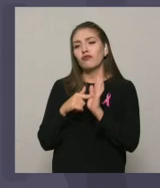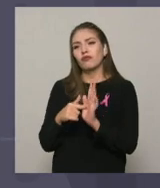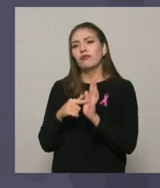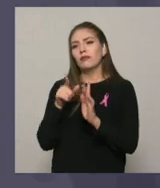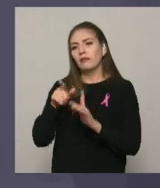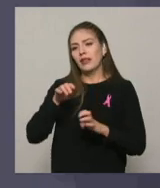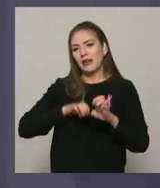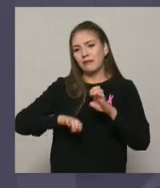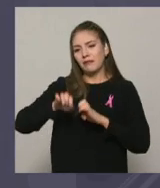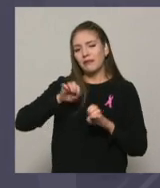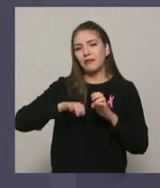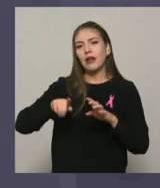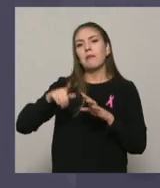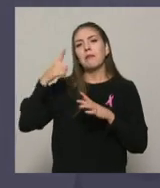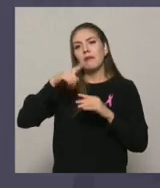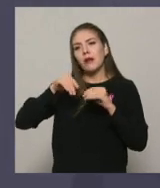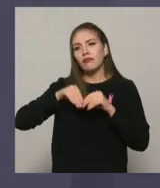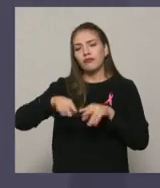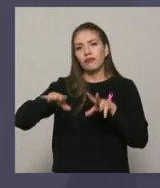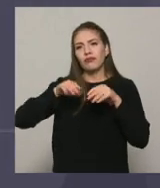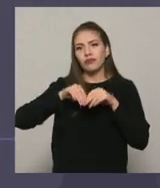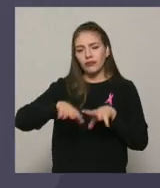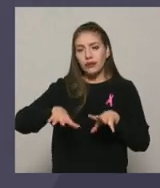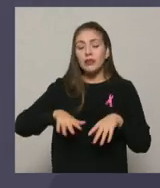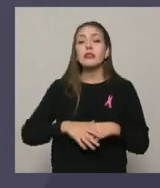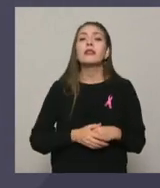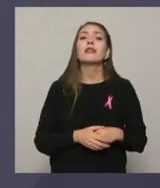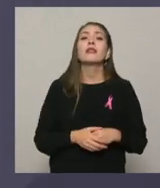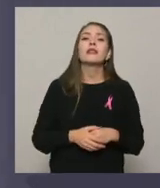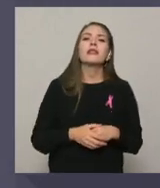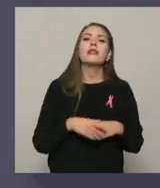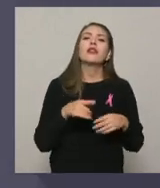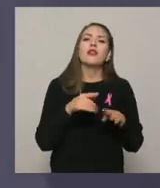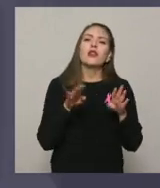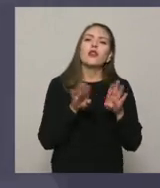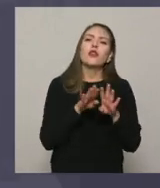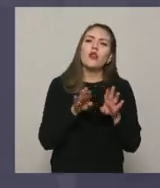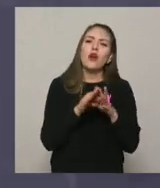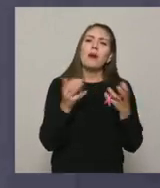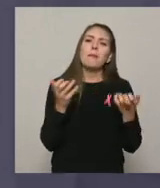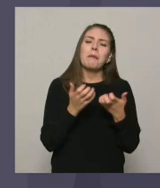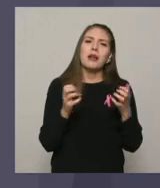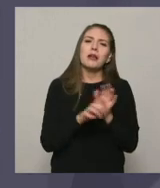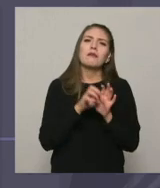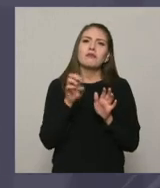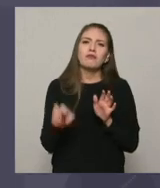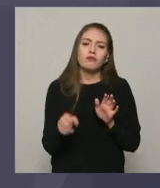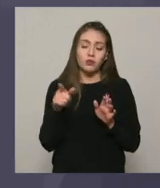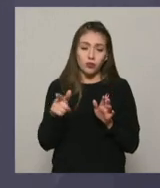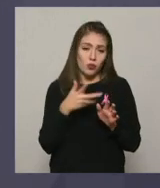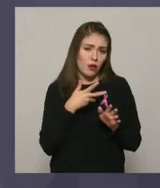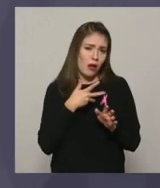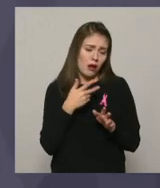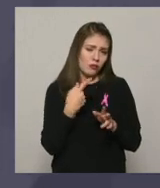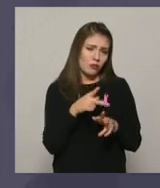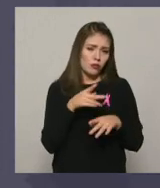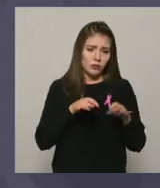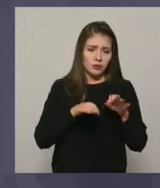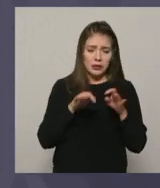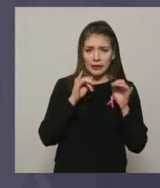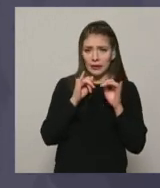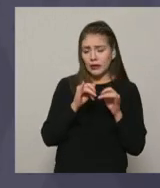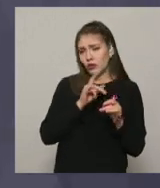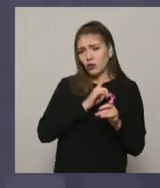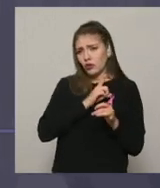trabajas. 2, cómo posicionarlo si eres un periodista independiente en redes sociales, ¿no? Y 3, qué tipo de